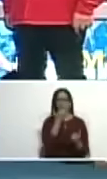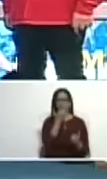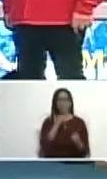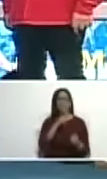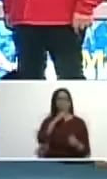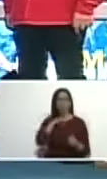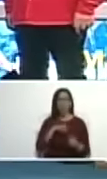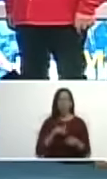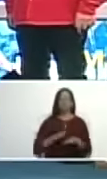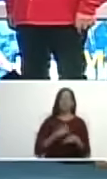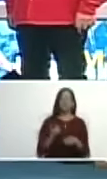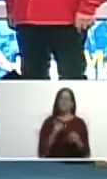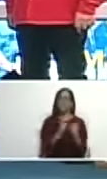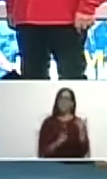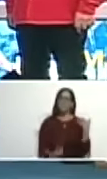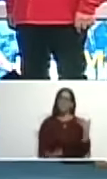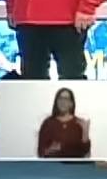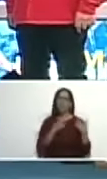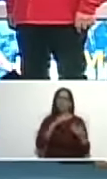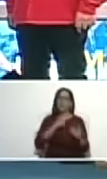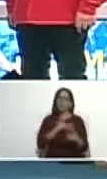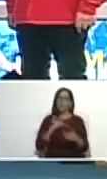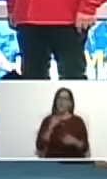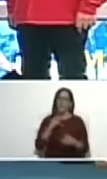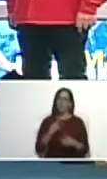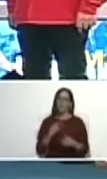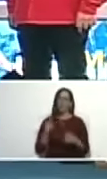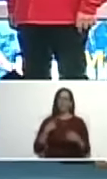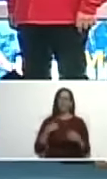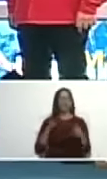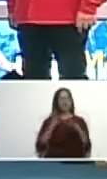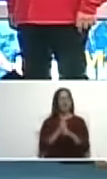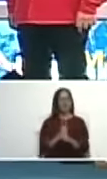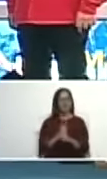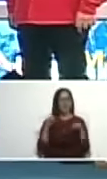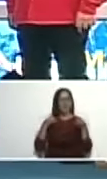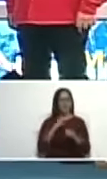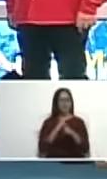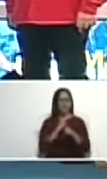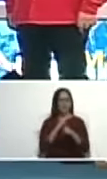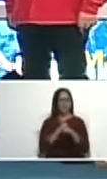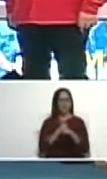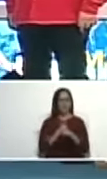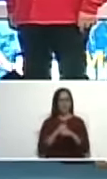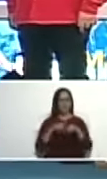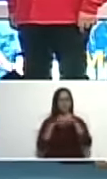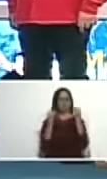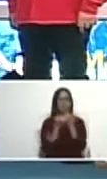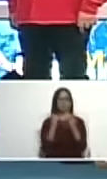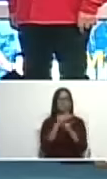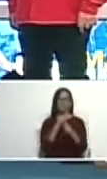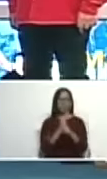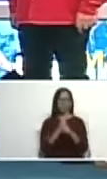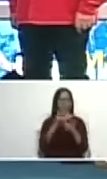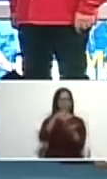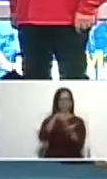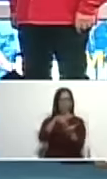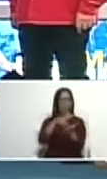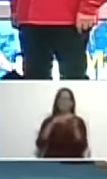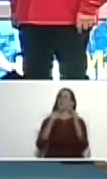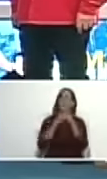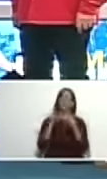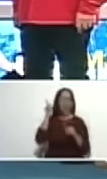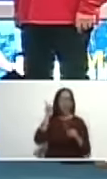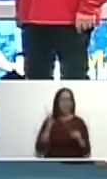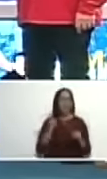historia. Y por eso, presidente, nosotros queremos decirle que tenga plena confianza en estos trabajadores y trabajadoras, en esta clase obrera aquí presente, y en todos esos que